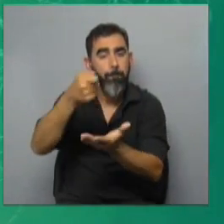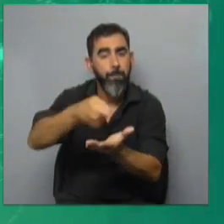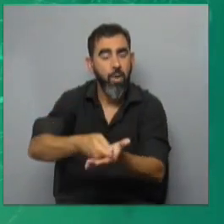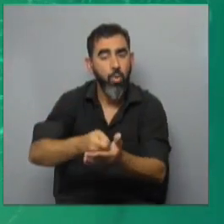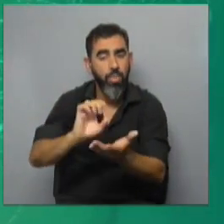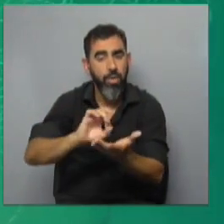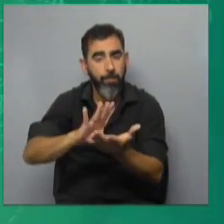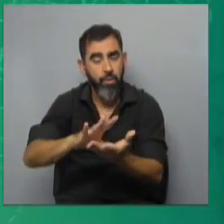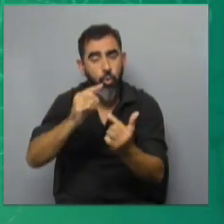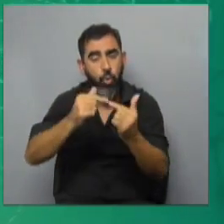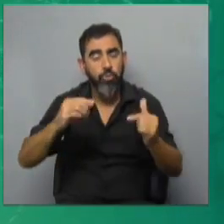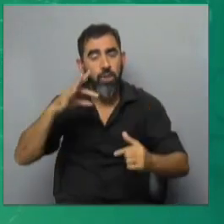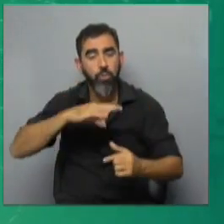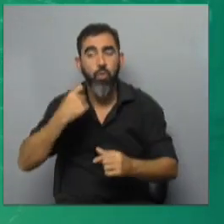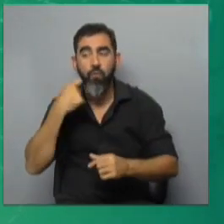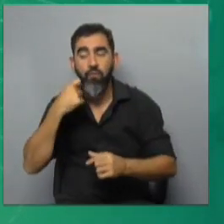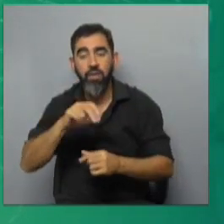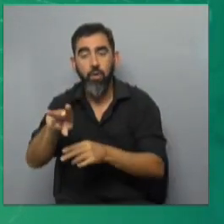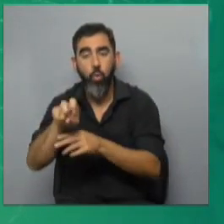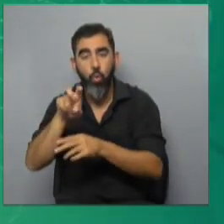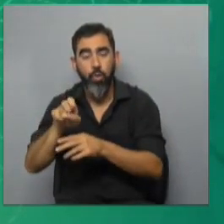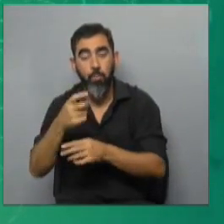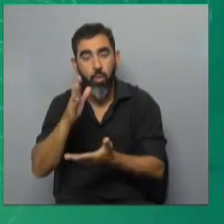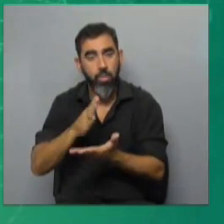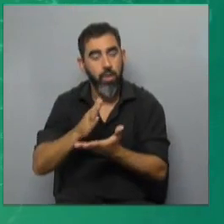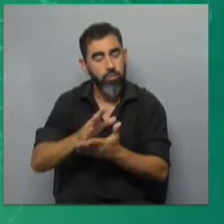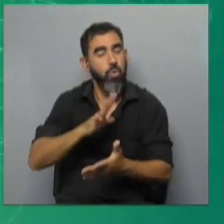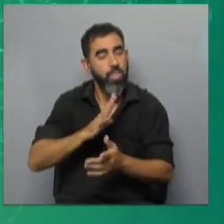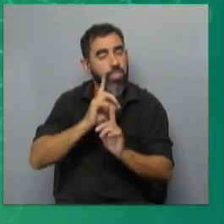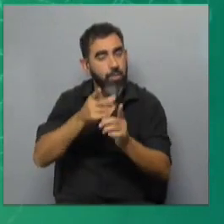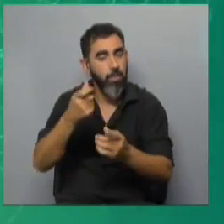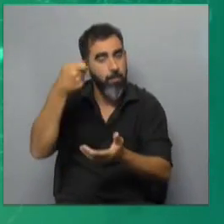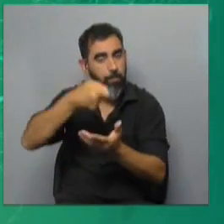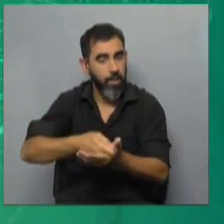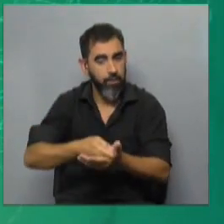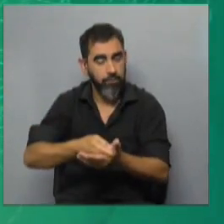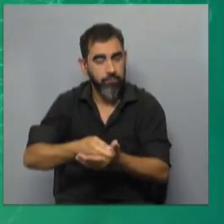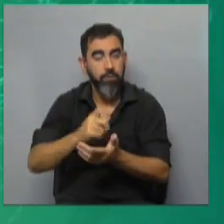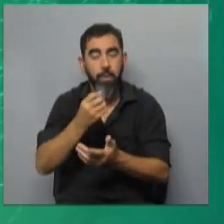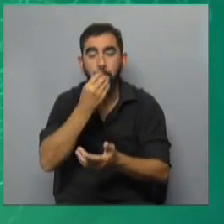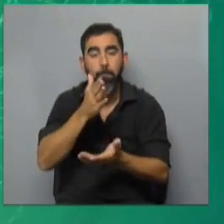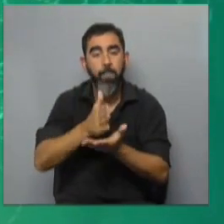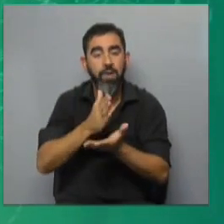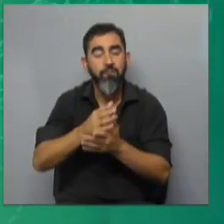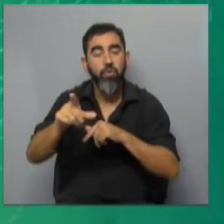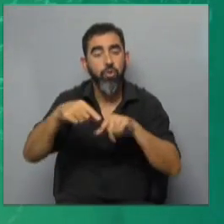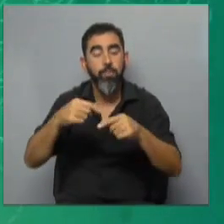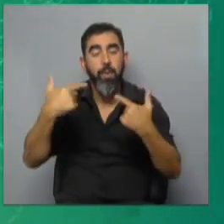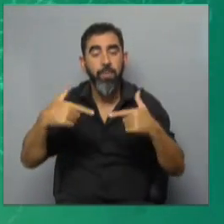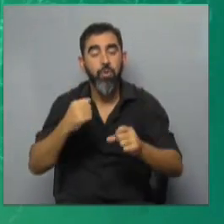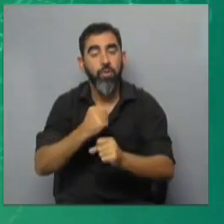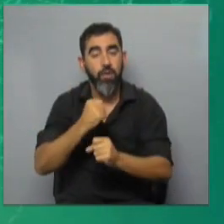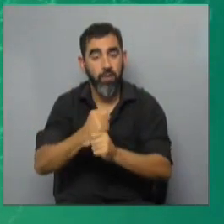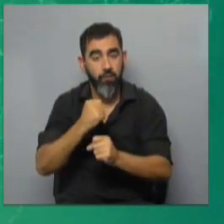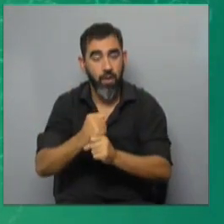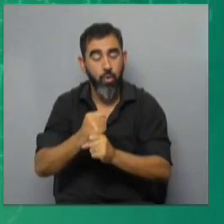y demás rubros salariales pendientes de cobro que por derecho le correspondan comprendiendo dichos beneficios los trámites ante el ministerio de trabajo